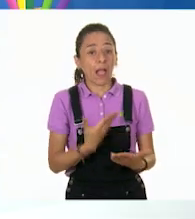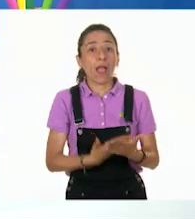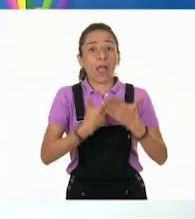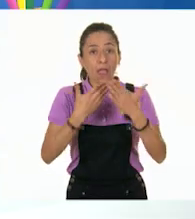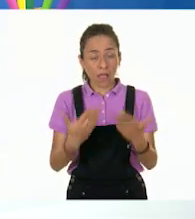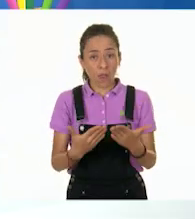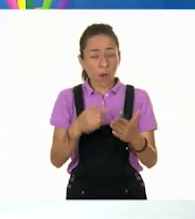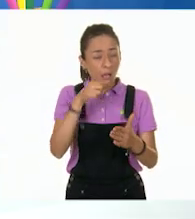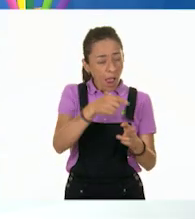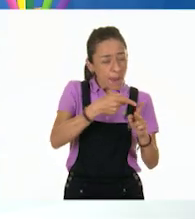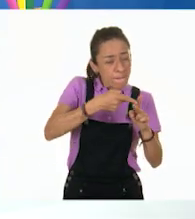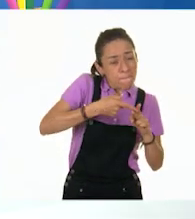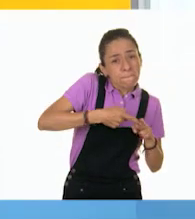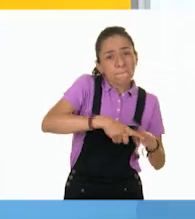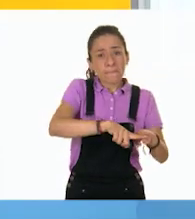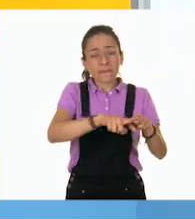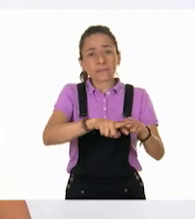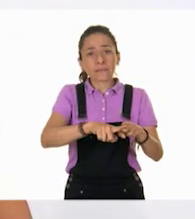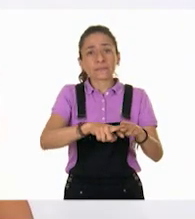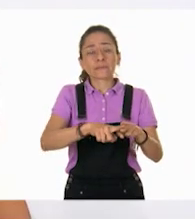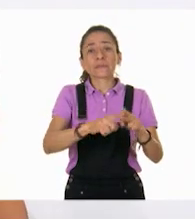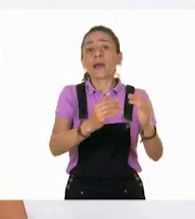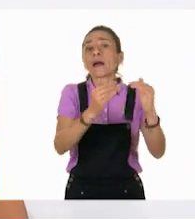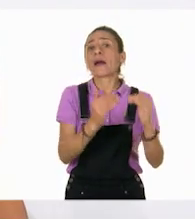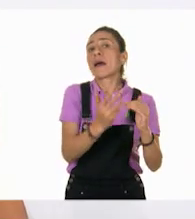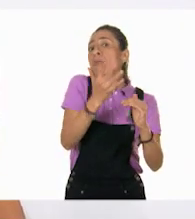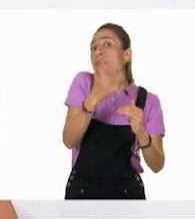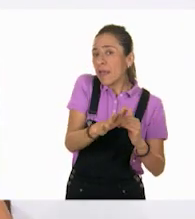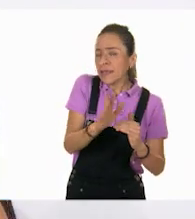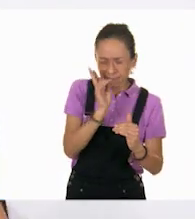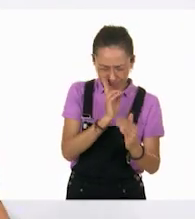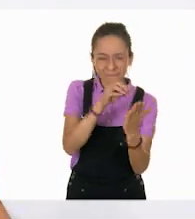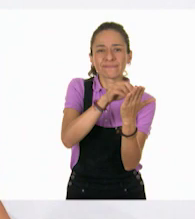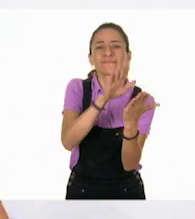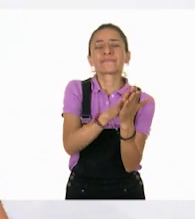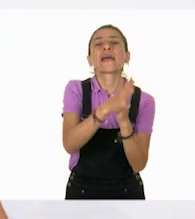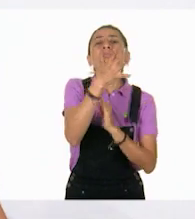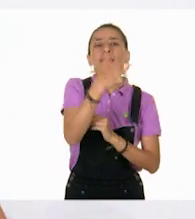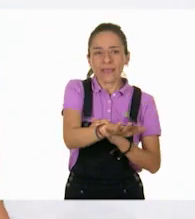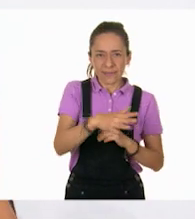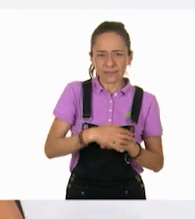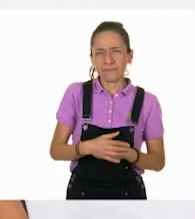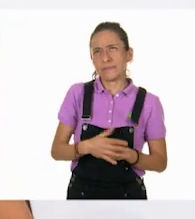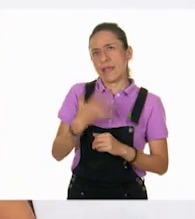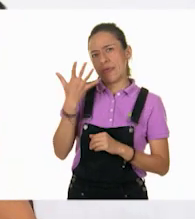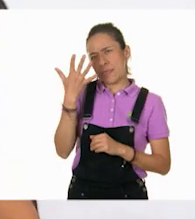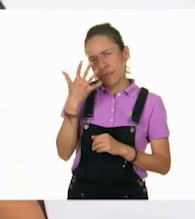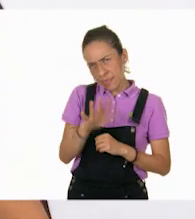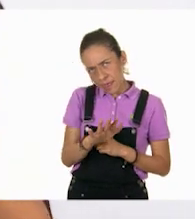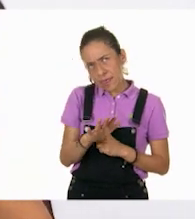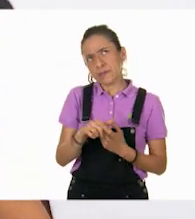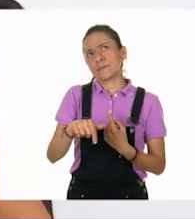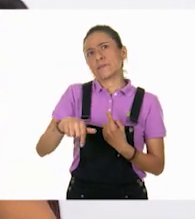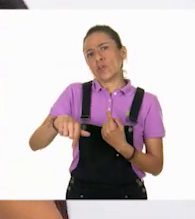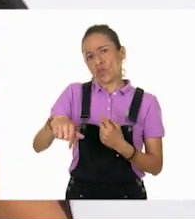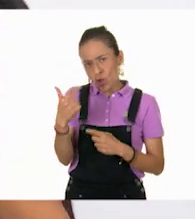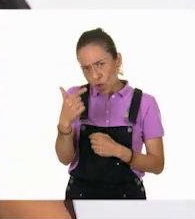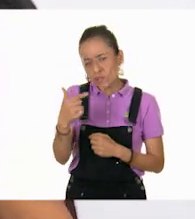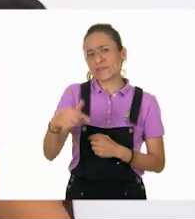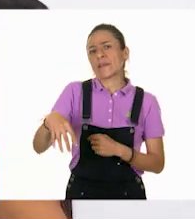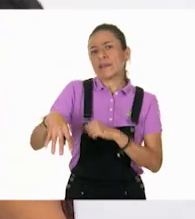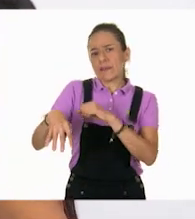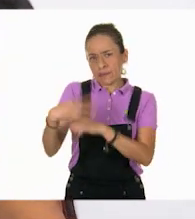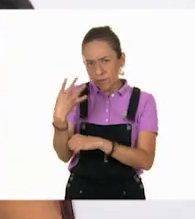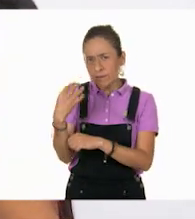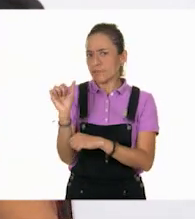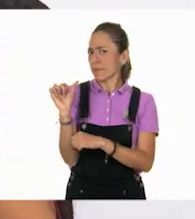numeración empieza con el 10, vamos a iniciar con el 10. Quedaría el 10, 12, 14,